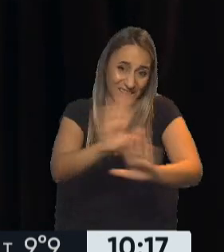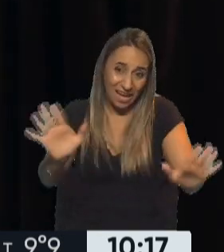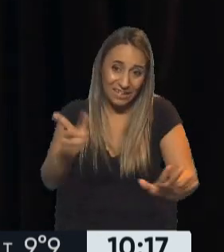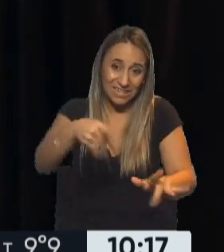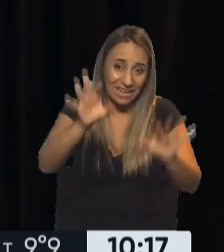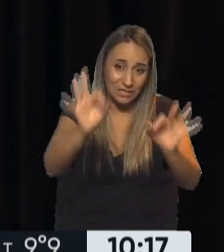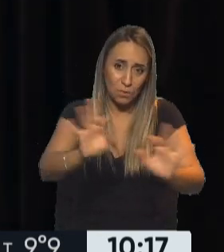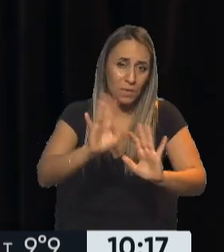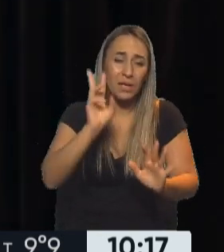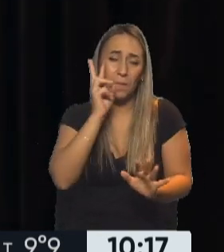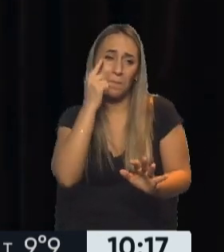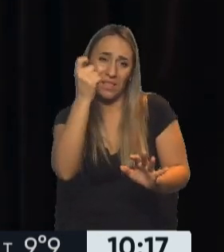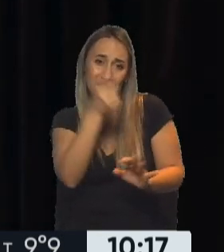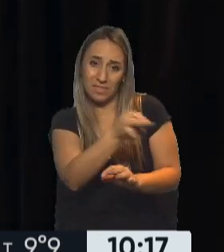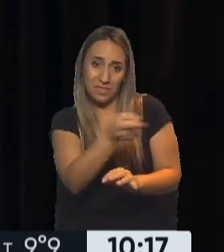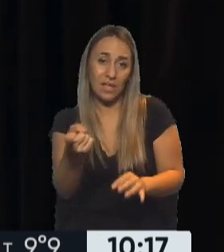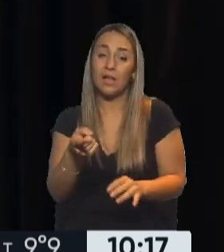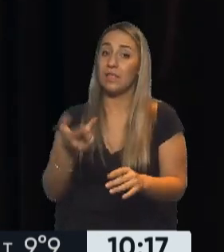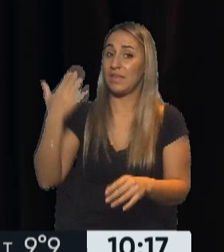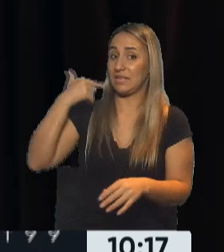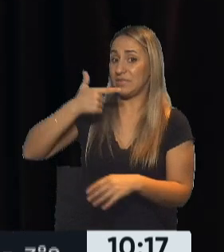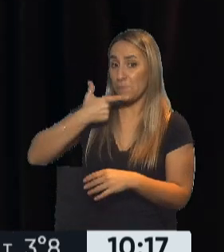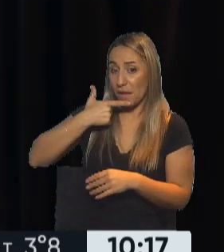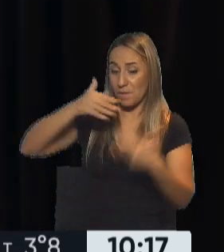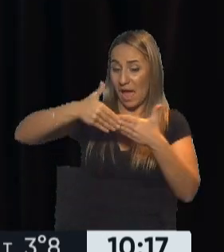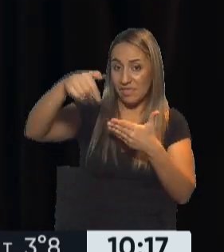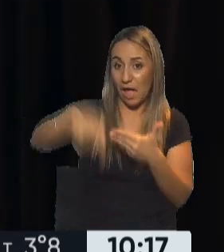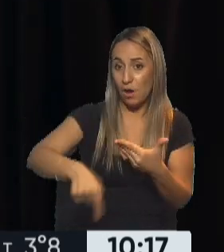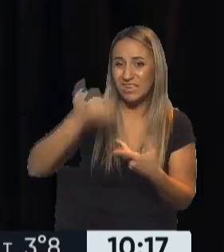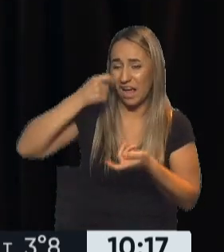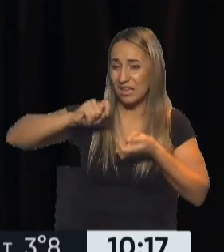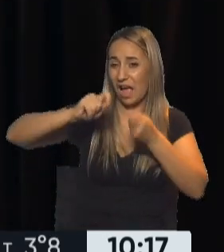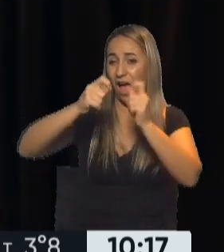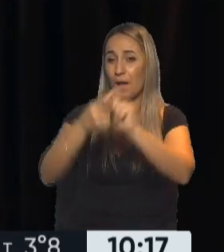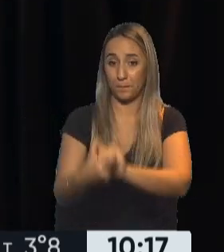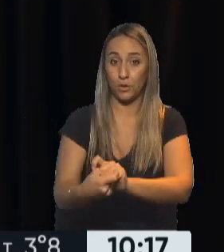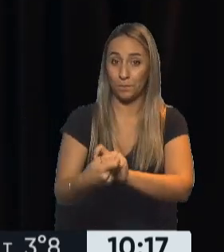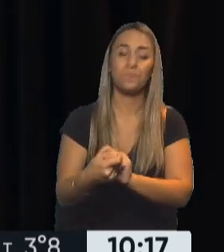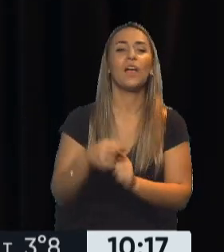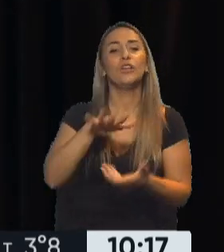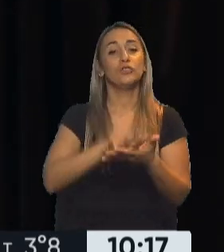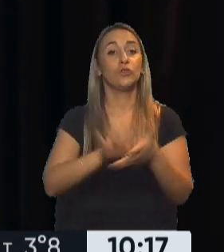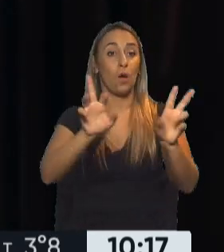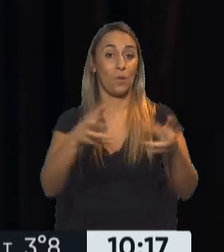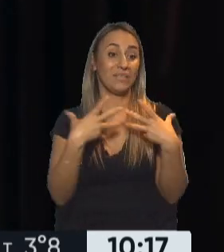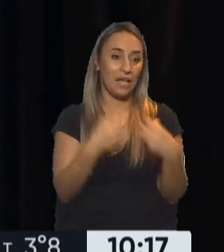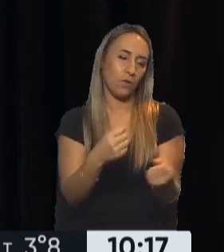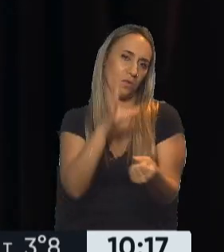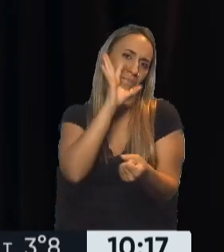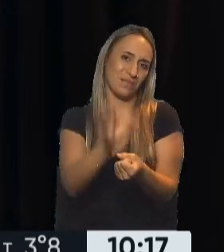lados los cambios que hubo con respecto a septiembre. Se ve en lo sanitario, lo decía recién, se ve más actividad.